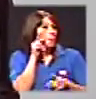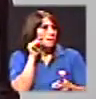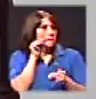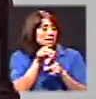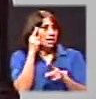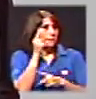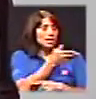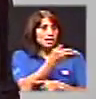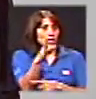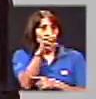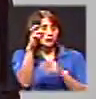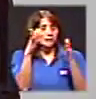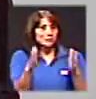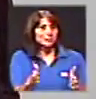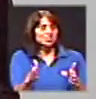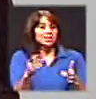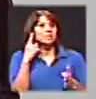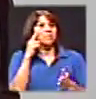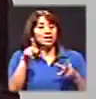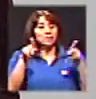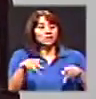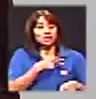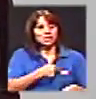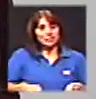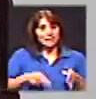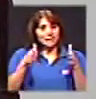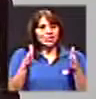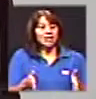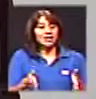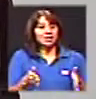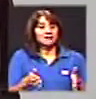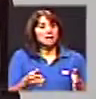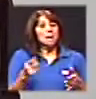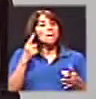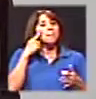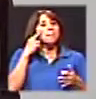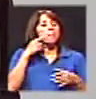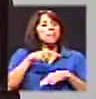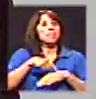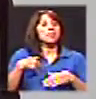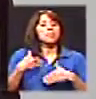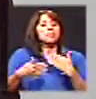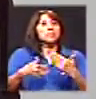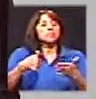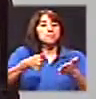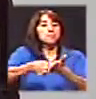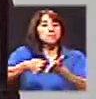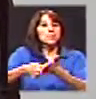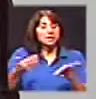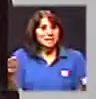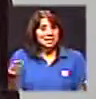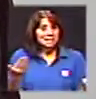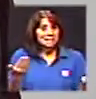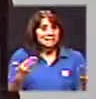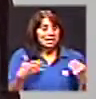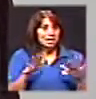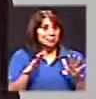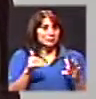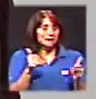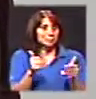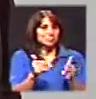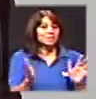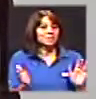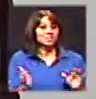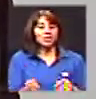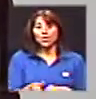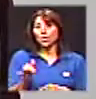a los heredianos frente a las elecciones que ya están enfrente?